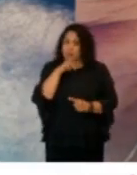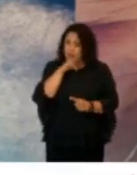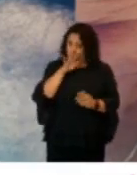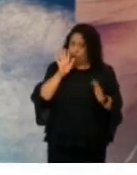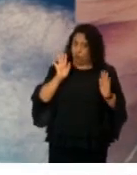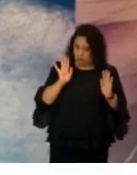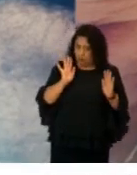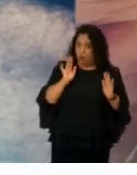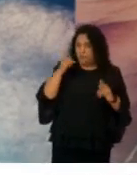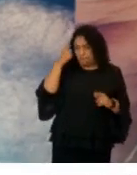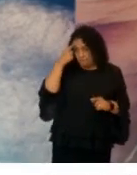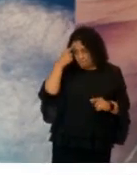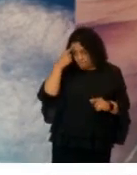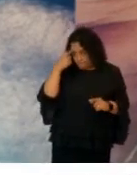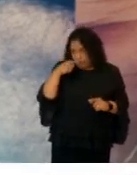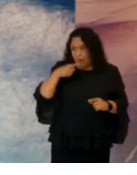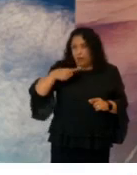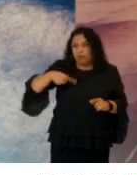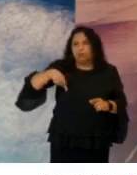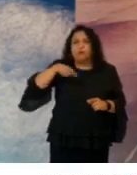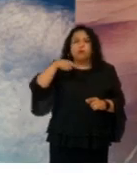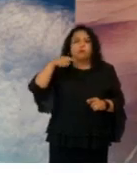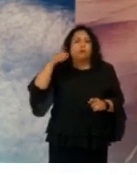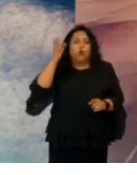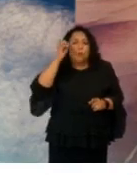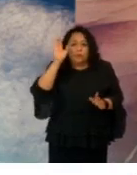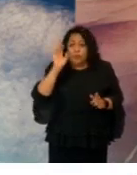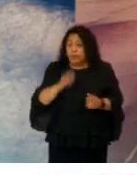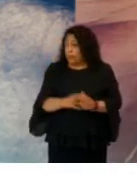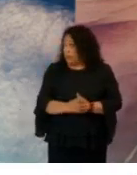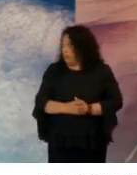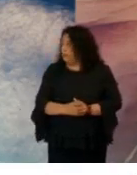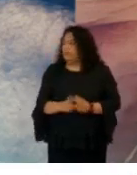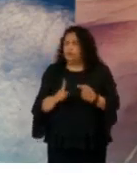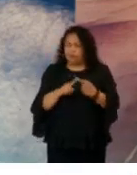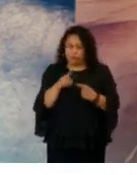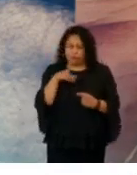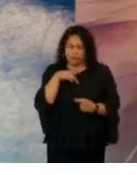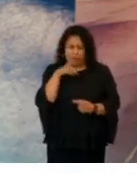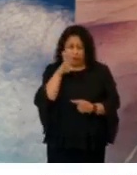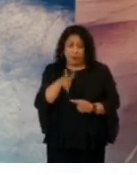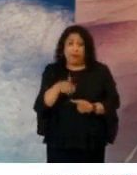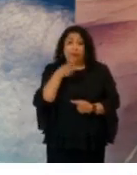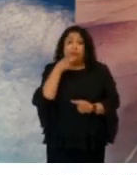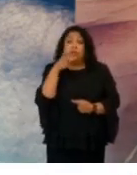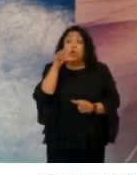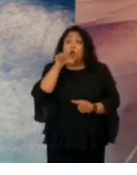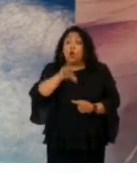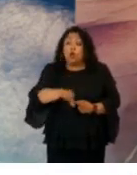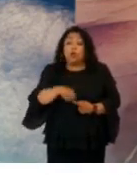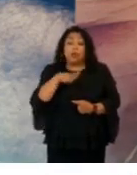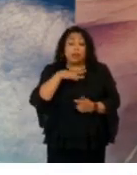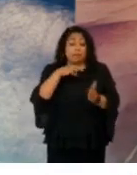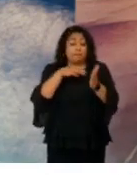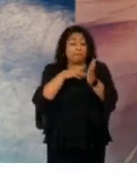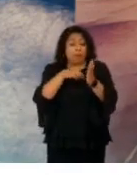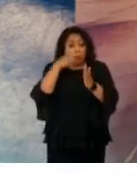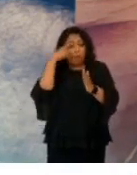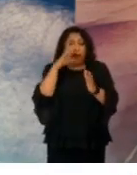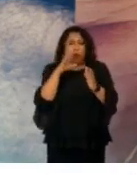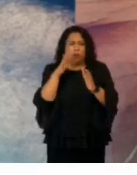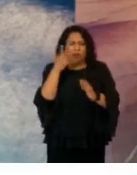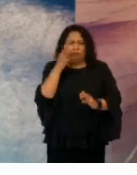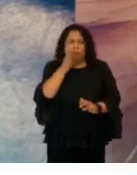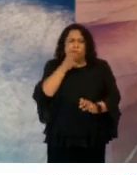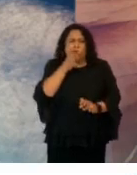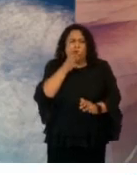preocupado, justamente para pedirles que reaccionen a ellos. Por un lado es cierto, lo decías muy bien, que hoy hay métodos para comunicarnos de manera muy